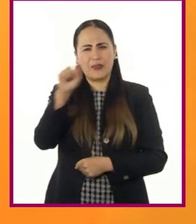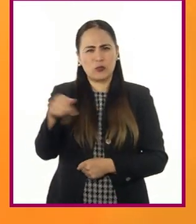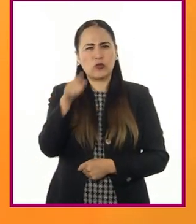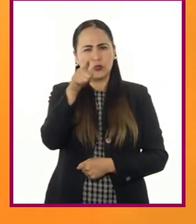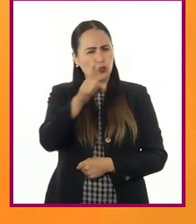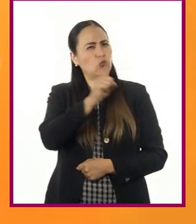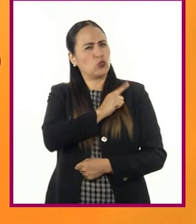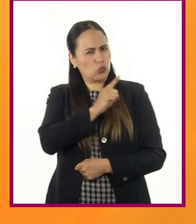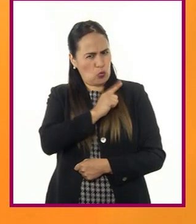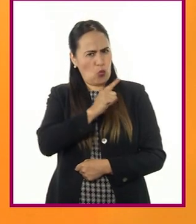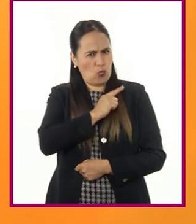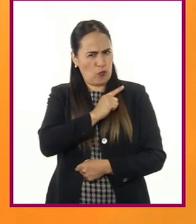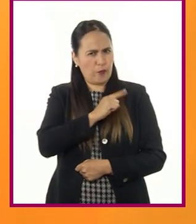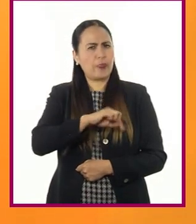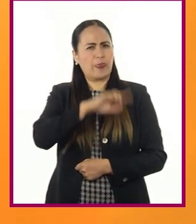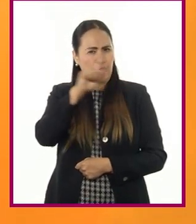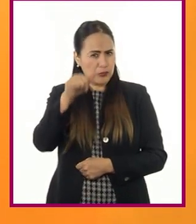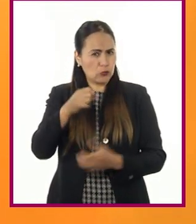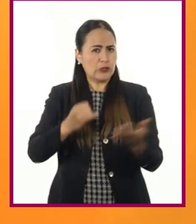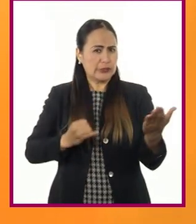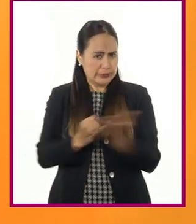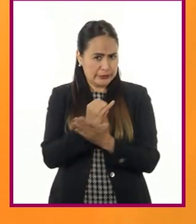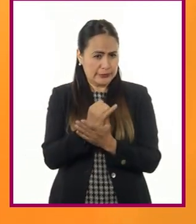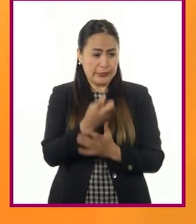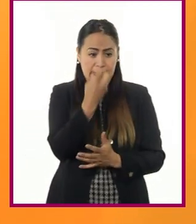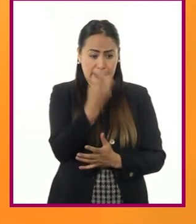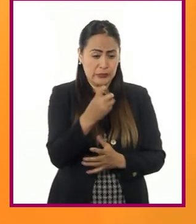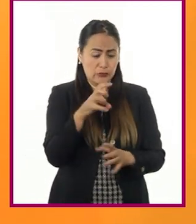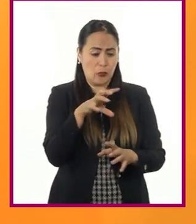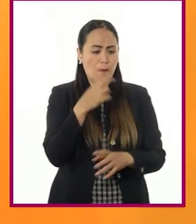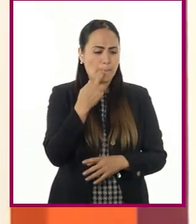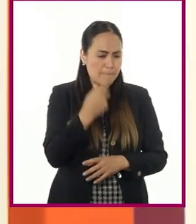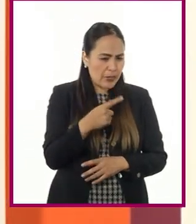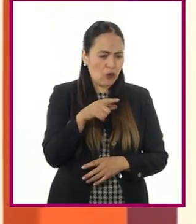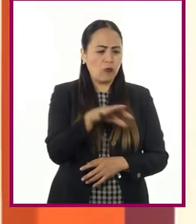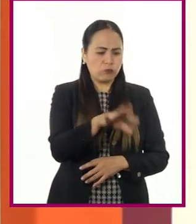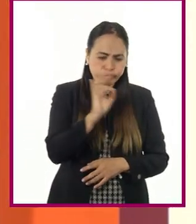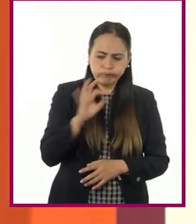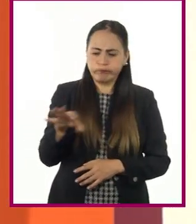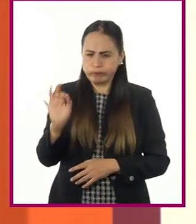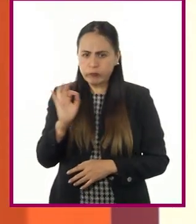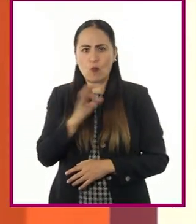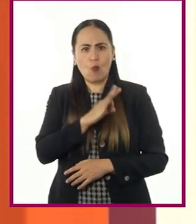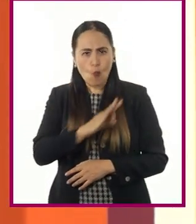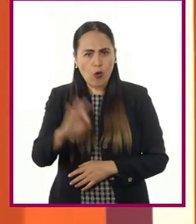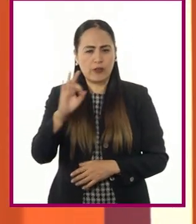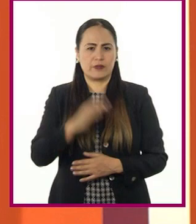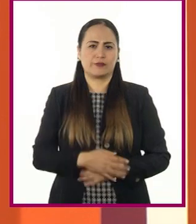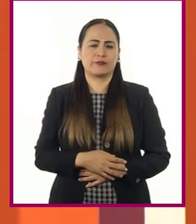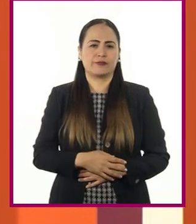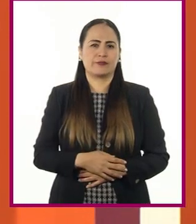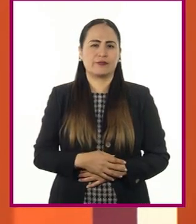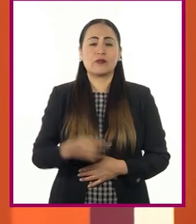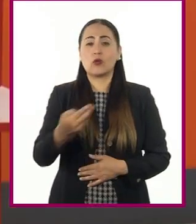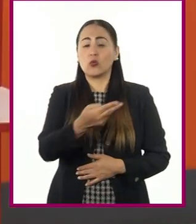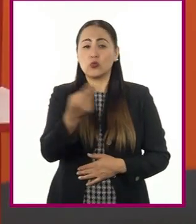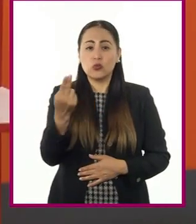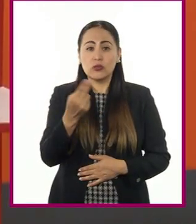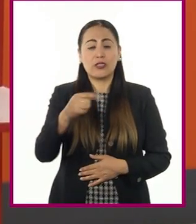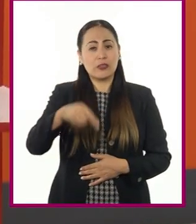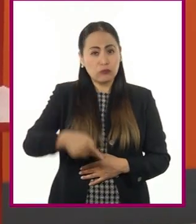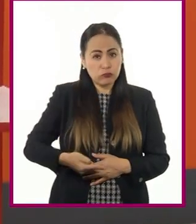y decidir lo que es mejor en cada situación. Como pueden ver, conforme crecen, adquieren